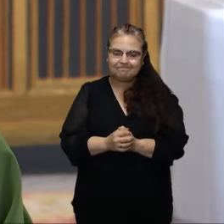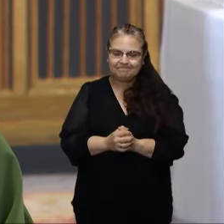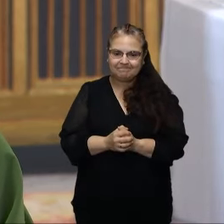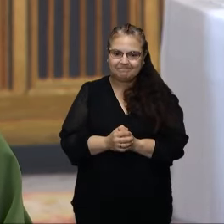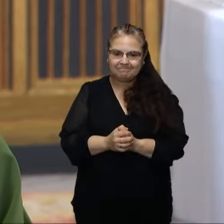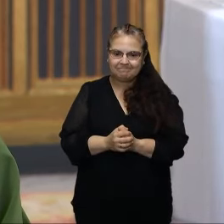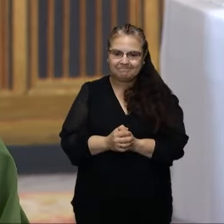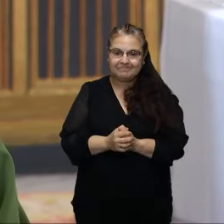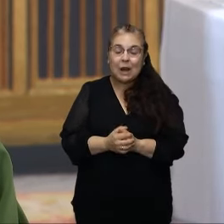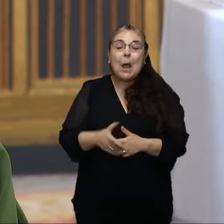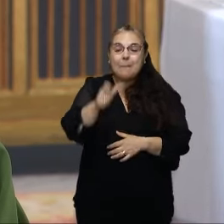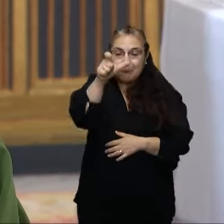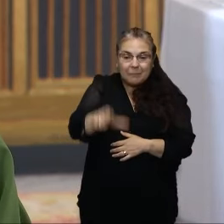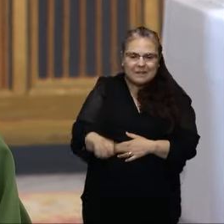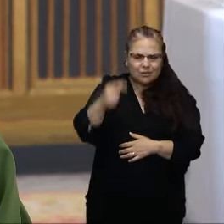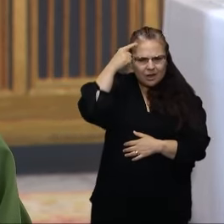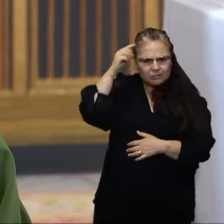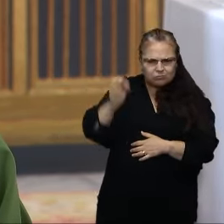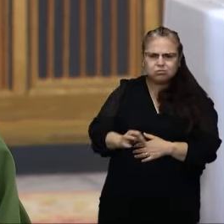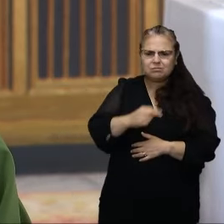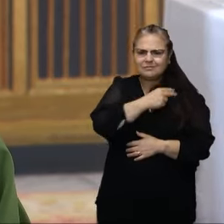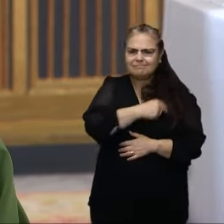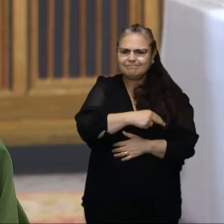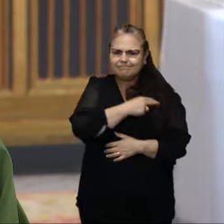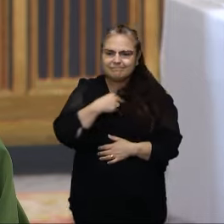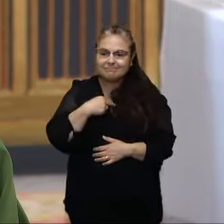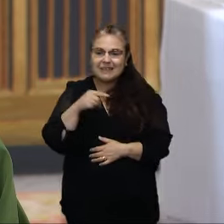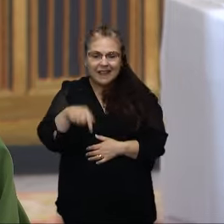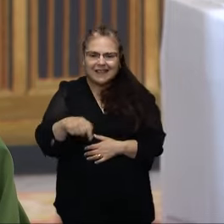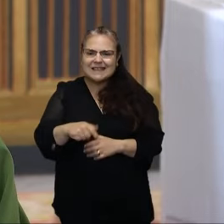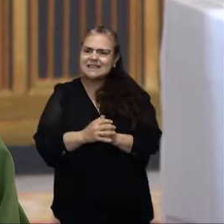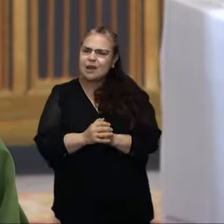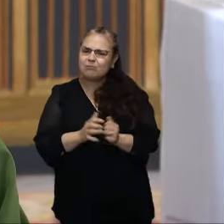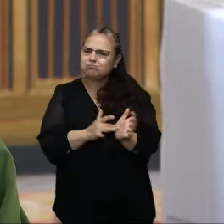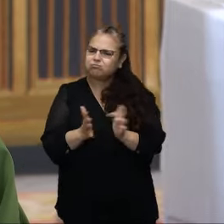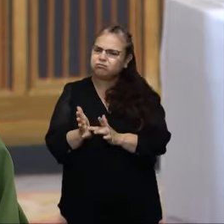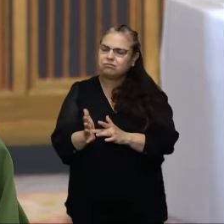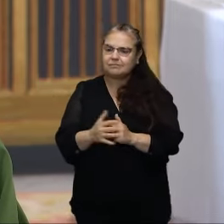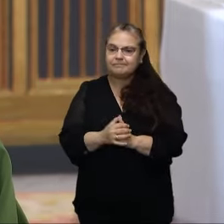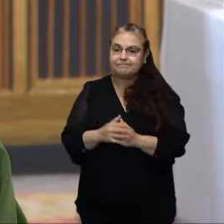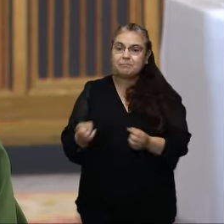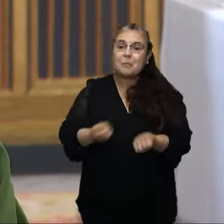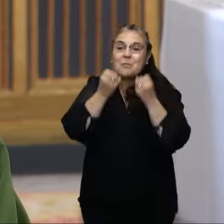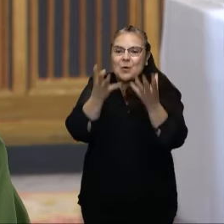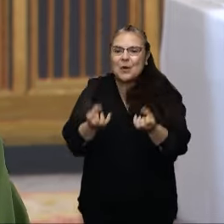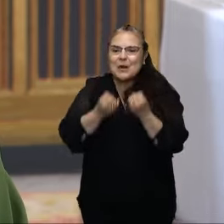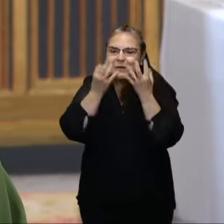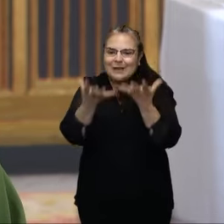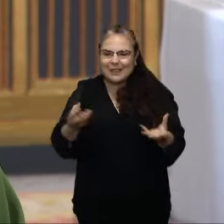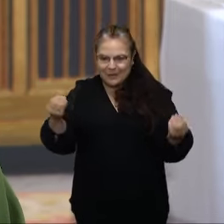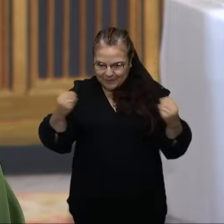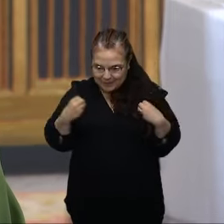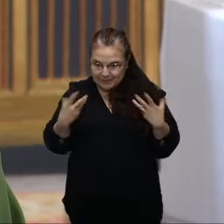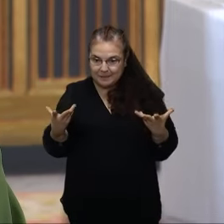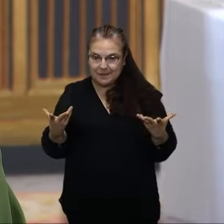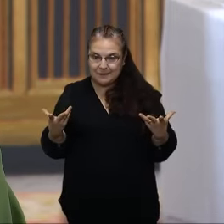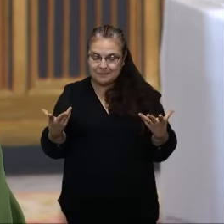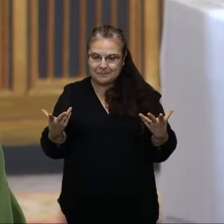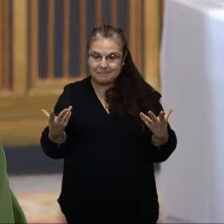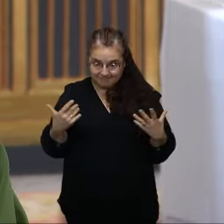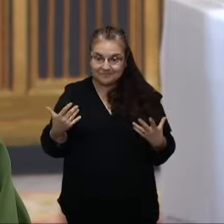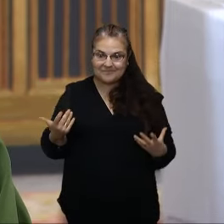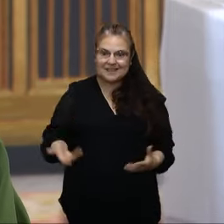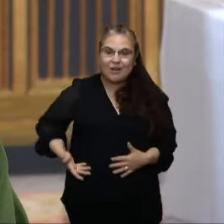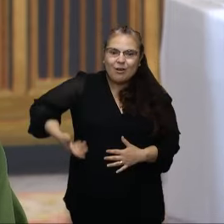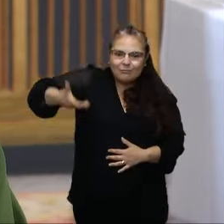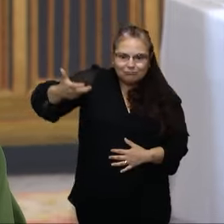Para el creyente en Cristo, en medio de esta proclamación de la vida con